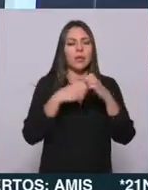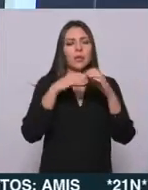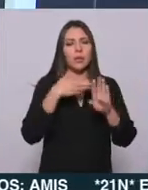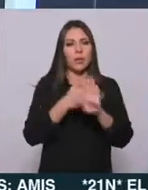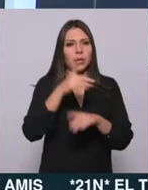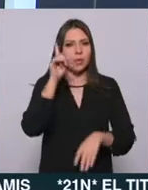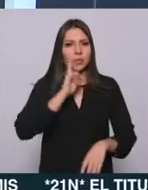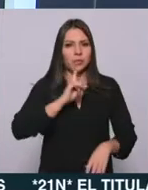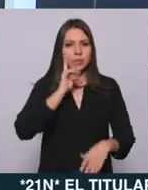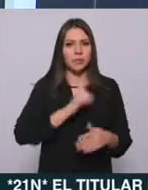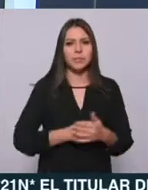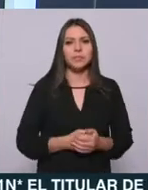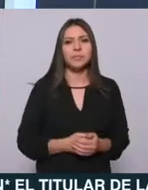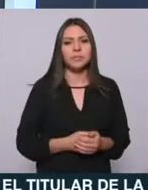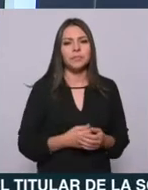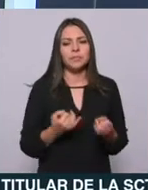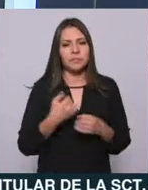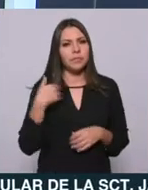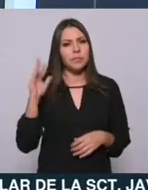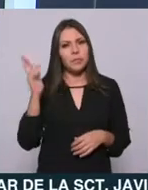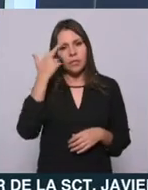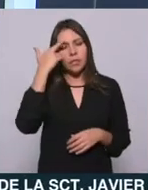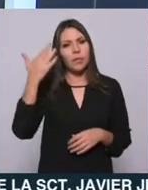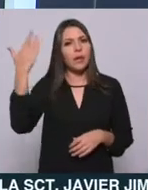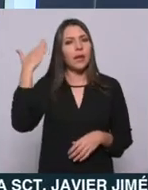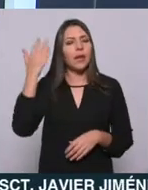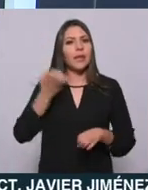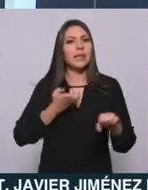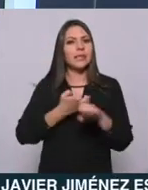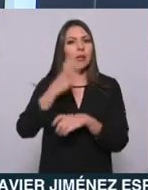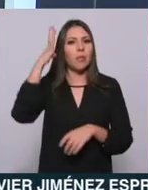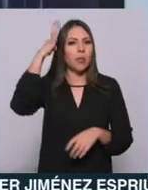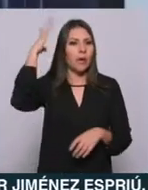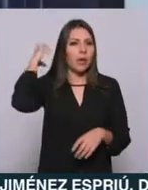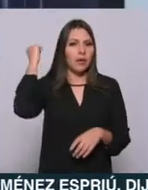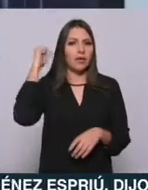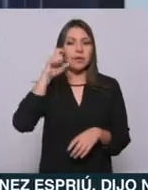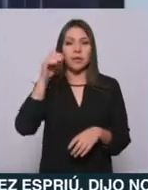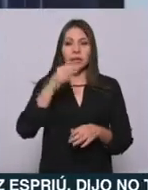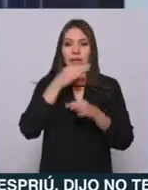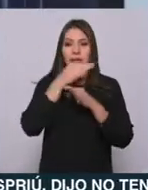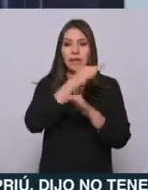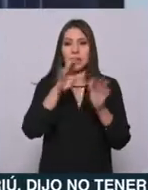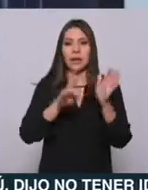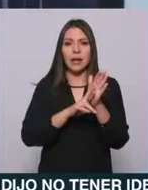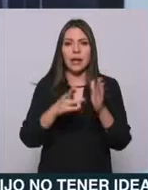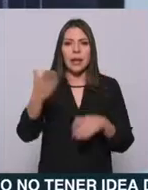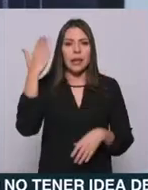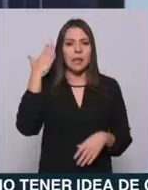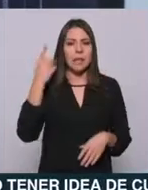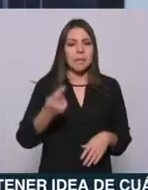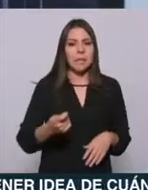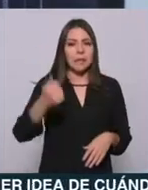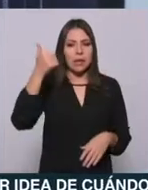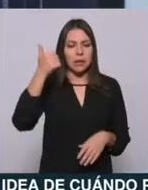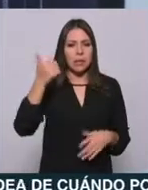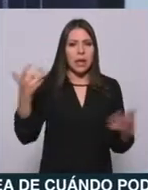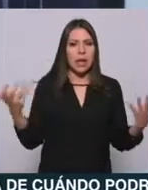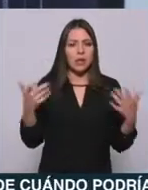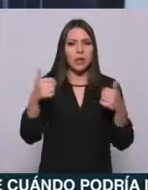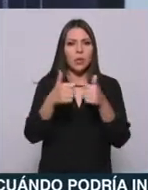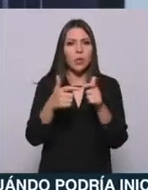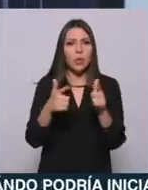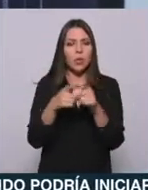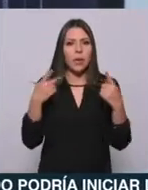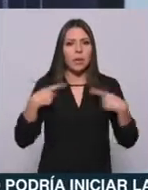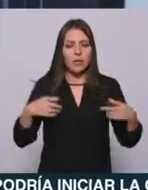muy cercano que tenemos aquí a la capital, que es el estado de Morelos, que cuando se da esta alerta, en un principio se hizo por parte de colectivos que